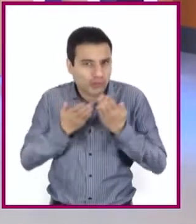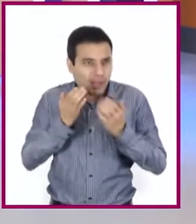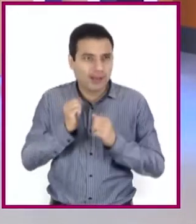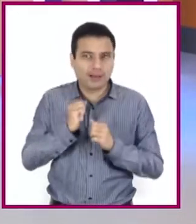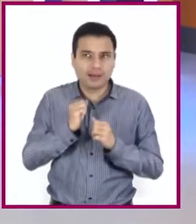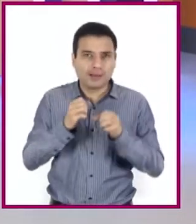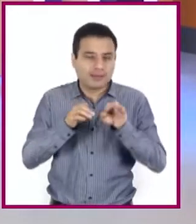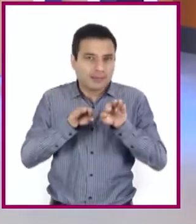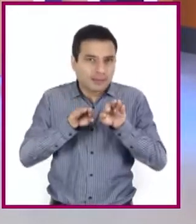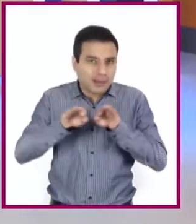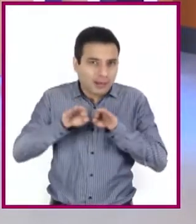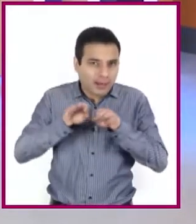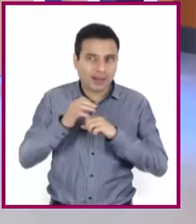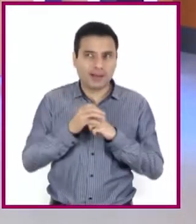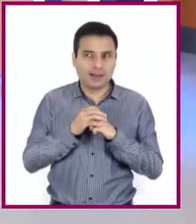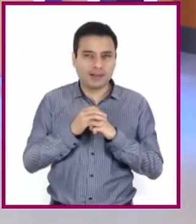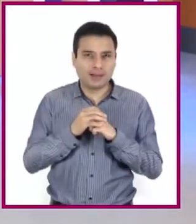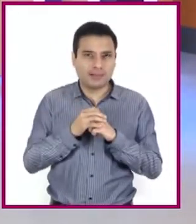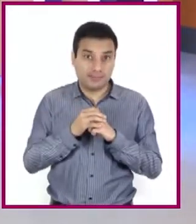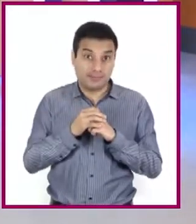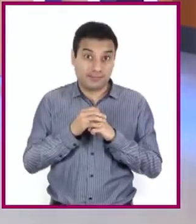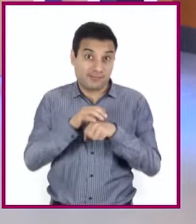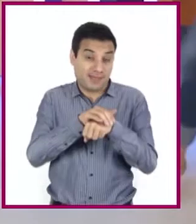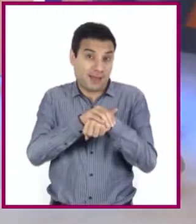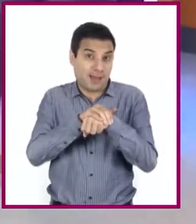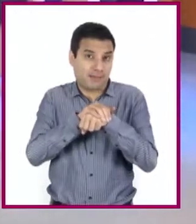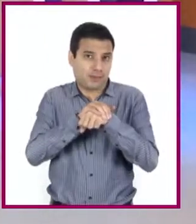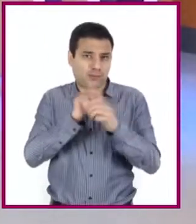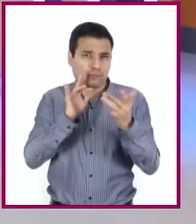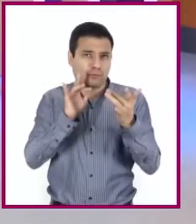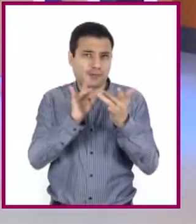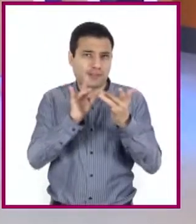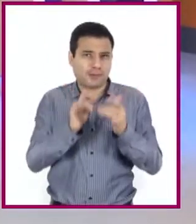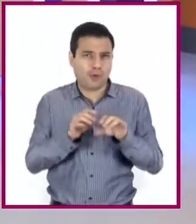trabajando y en contacto con nuestros amigos.